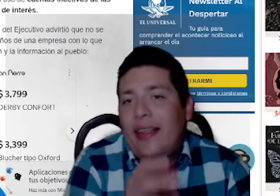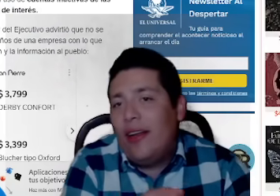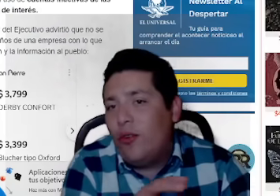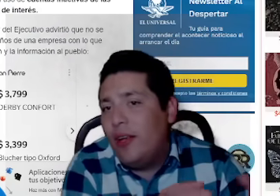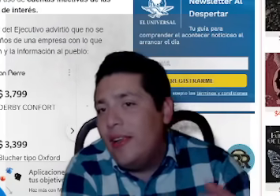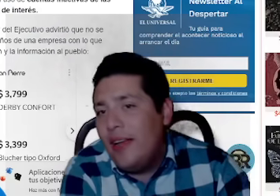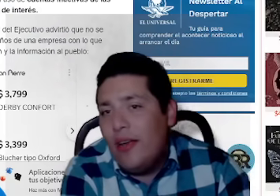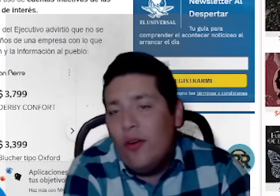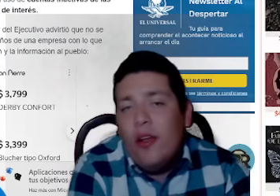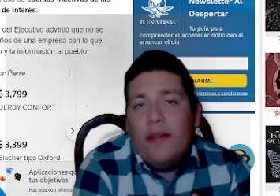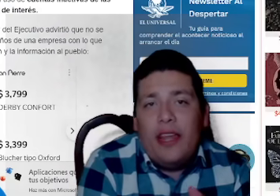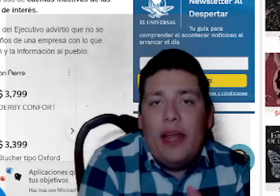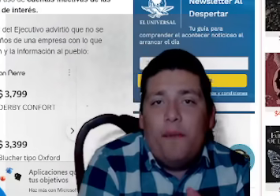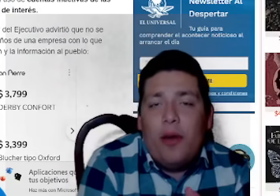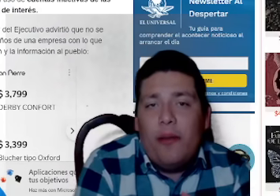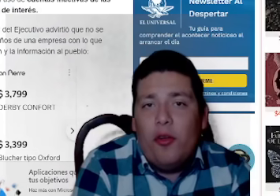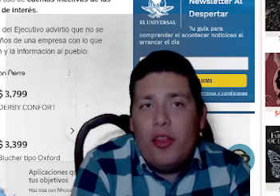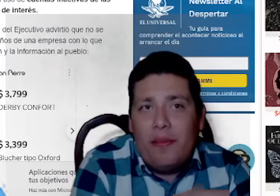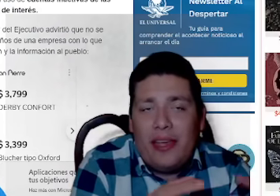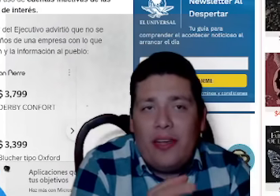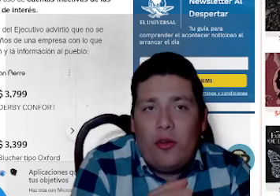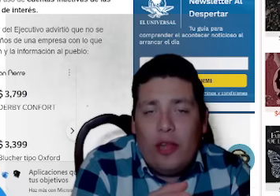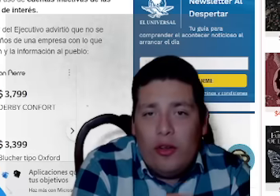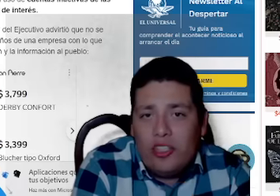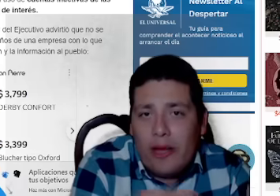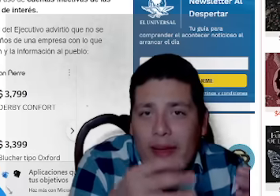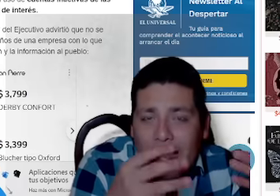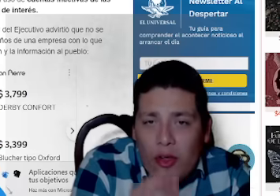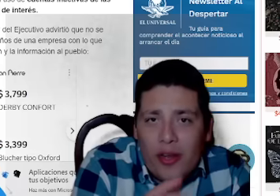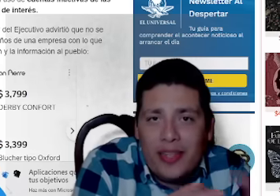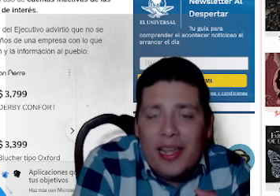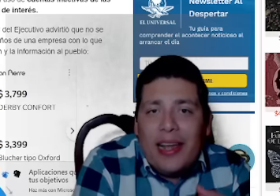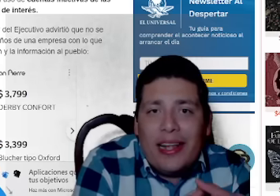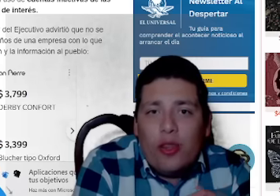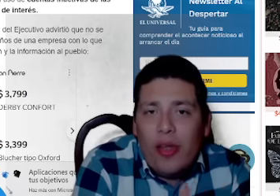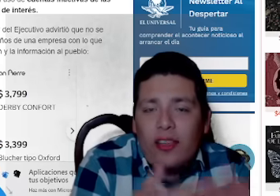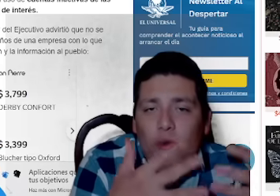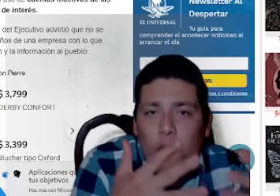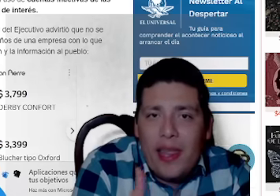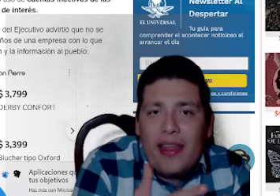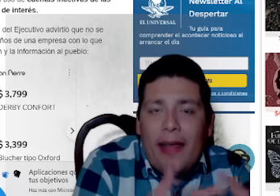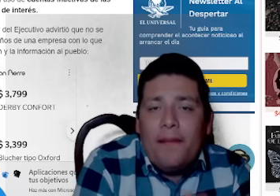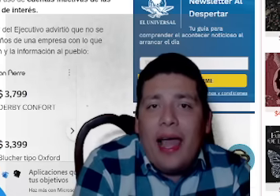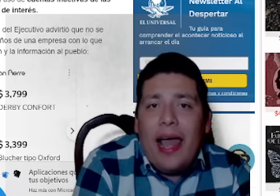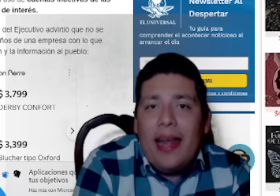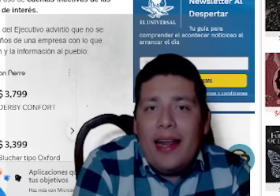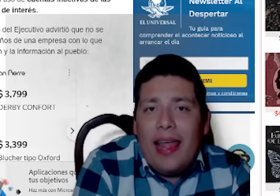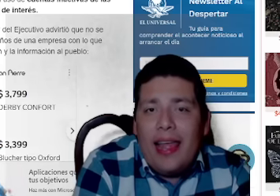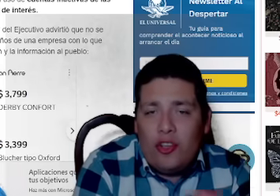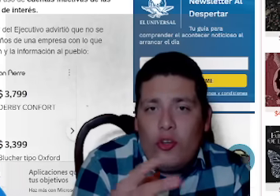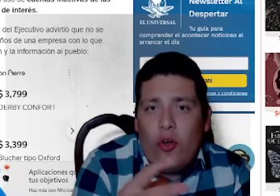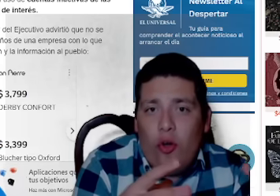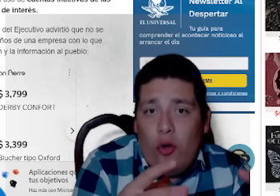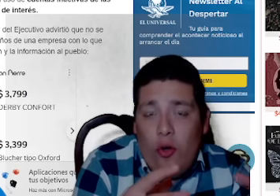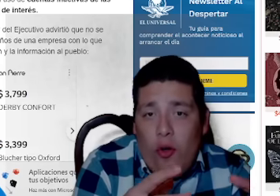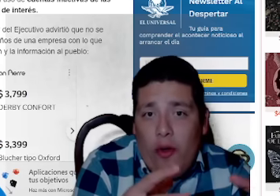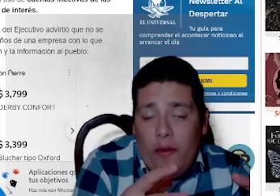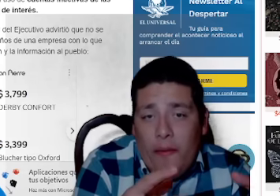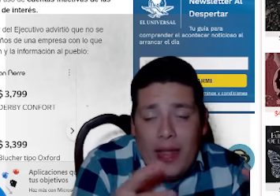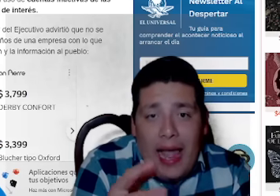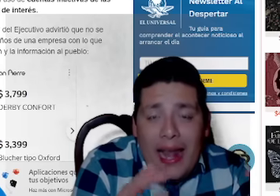se quieren quedar con el dinero del pueblo de México, de los trabajadores que toda su vida